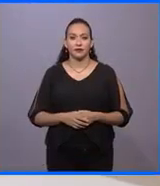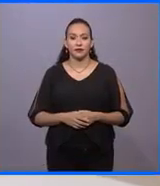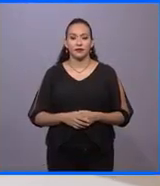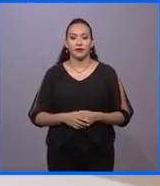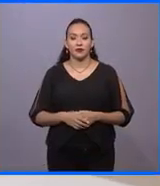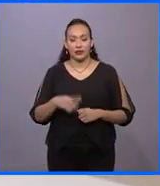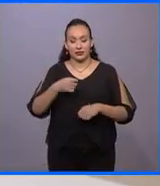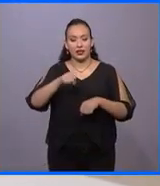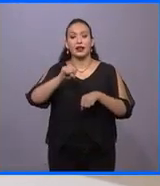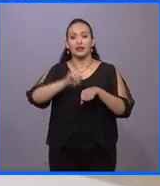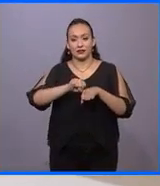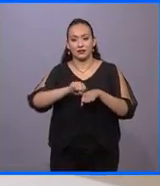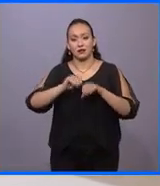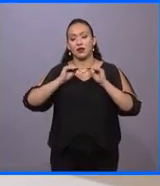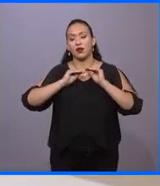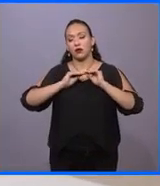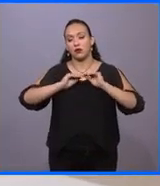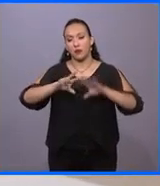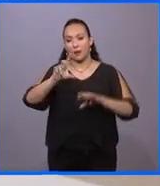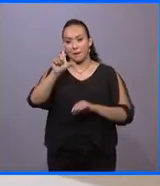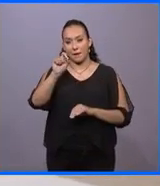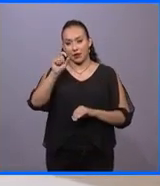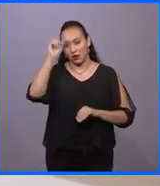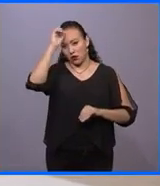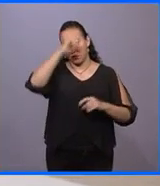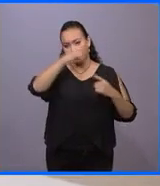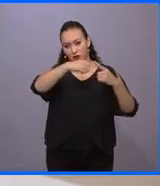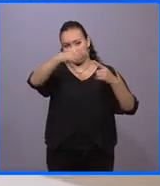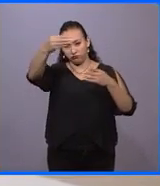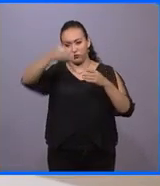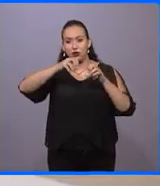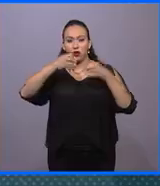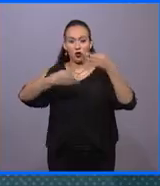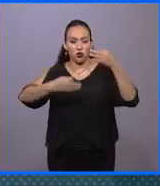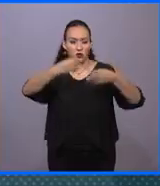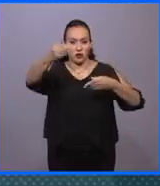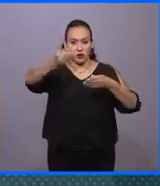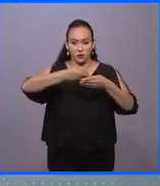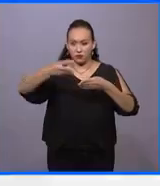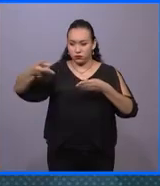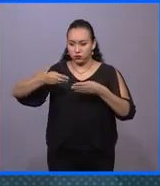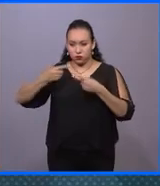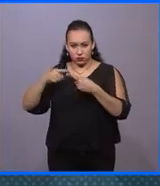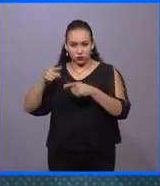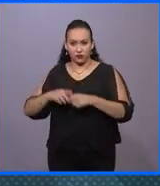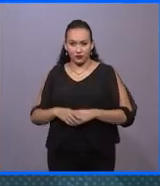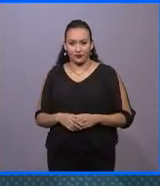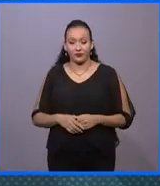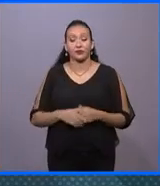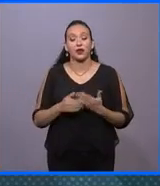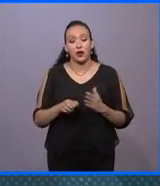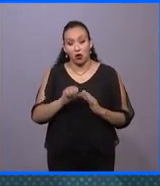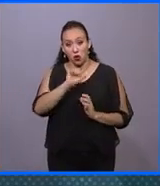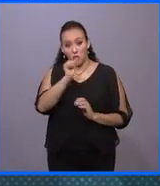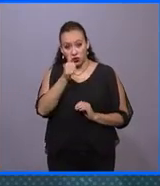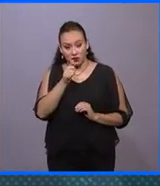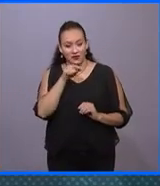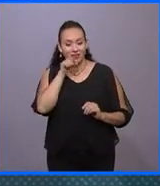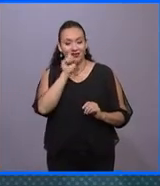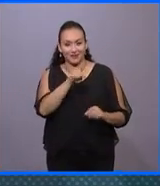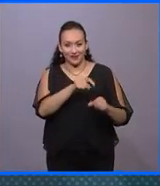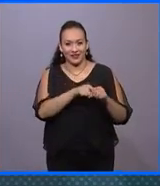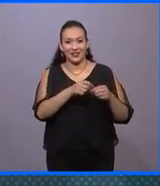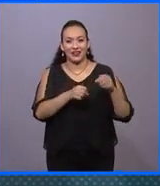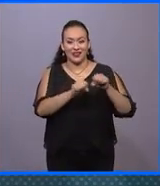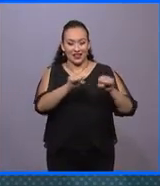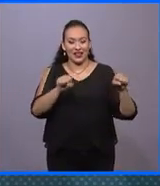En el semanario judicial de esta semana se publicaron 20 criterios de diversos órganos jurisdiccionales federales, de los cuales 11 corresponden a